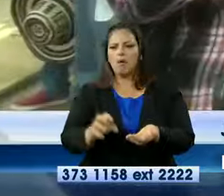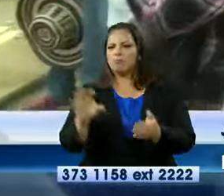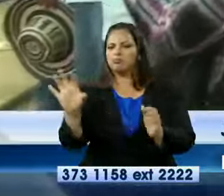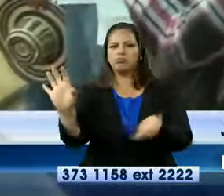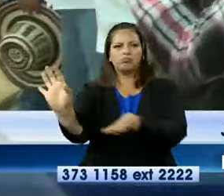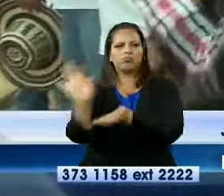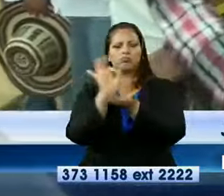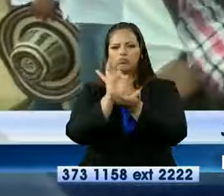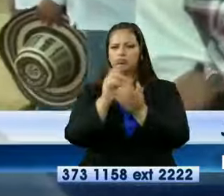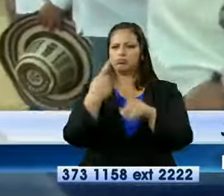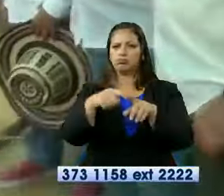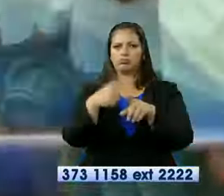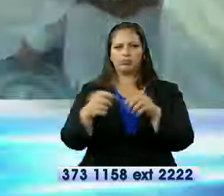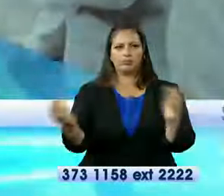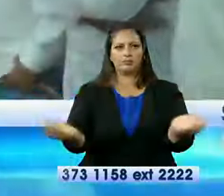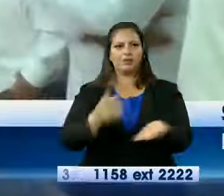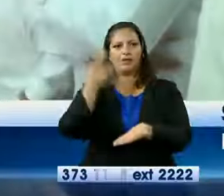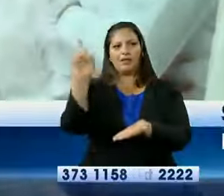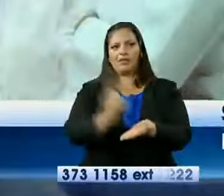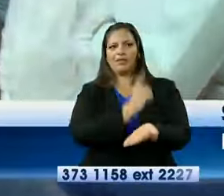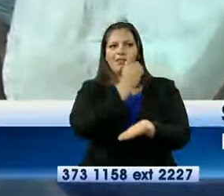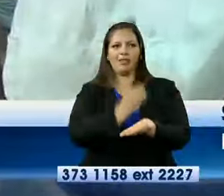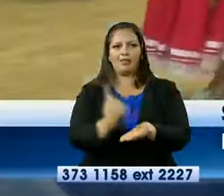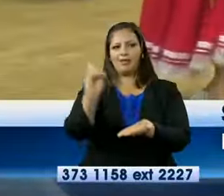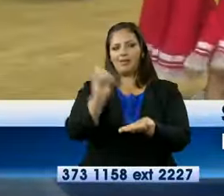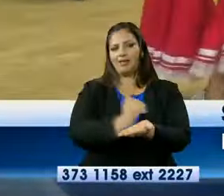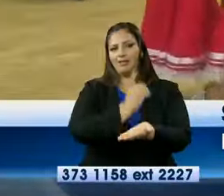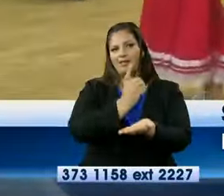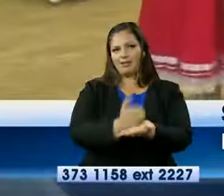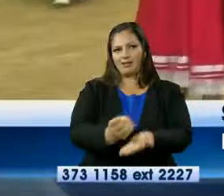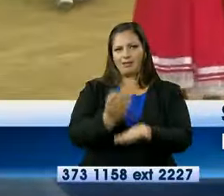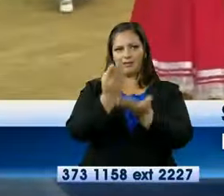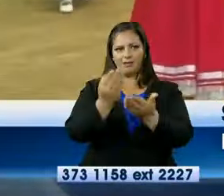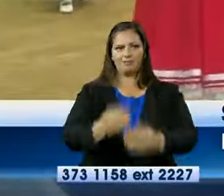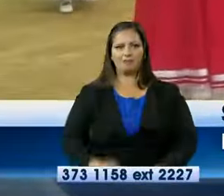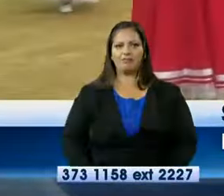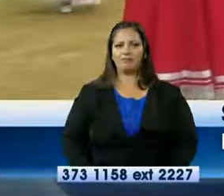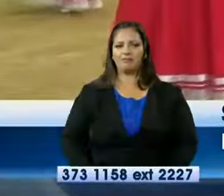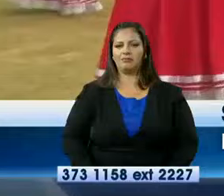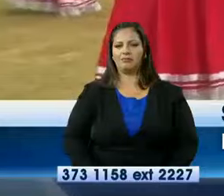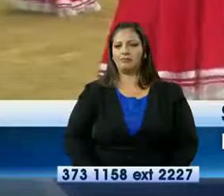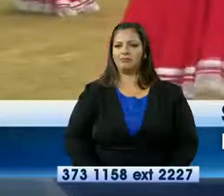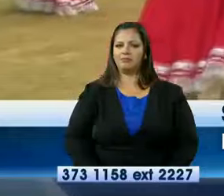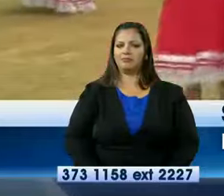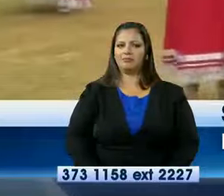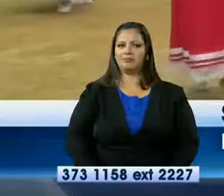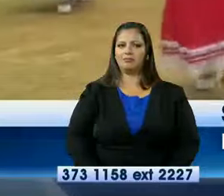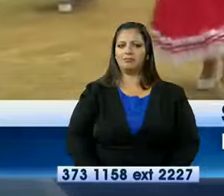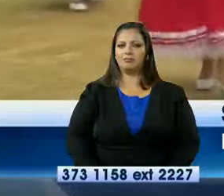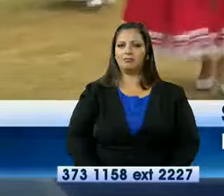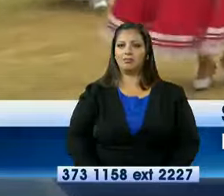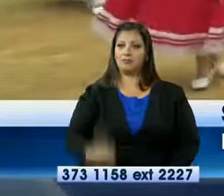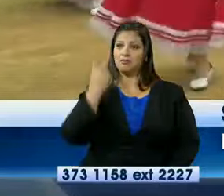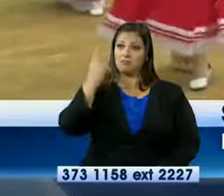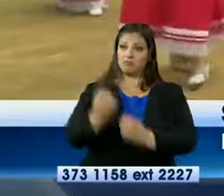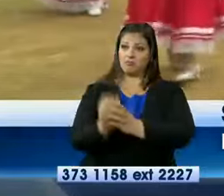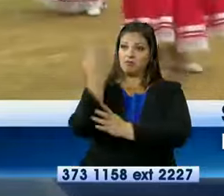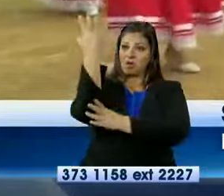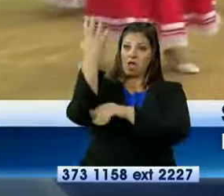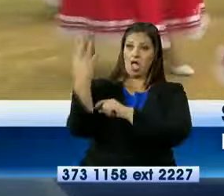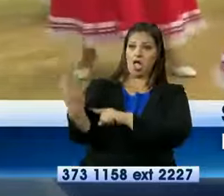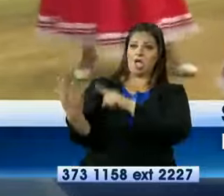danza, los amorfinos y el folclor también tuvieron su espacio. ¡Ahí arriba es de palo! ¡Muy alto